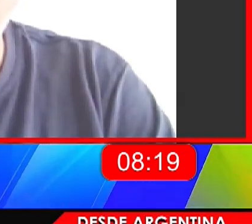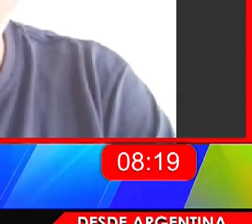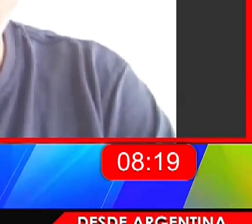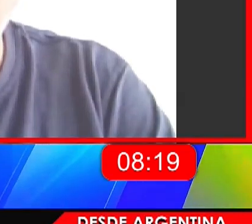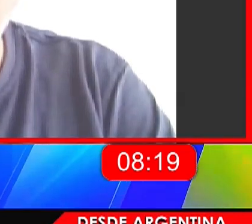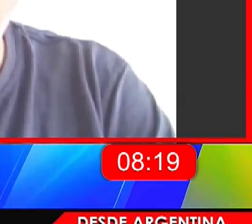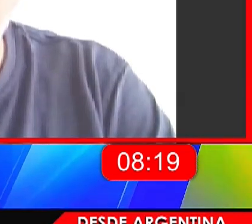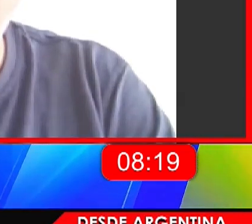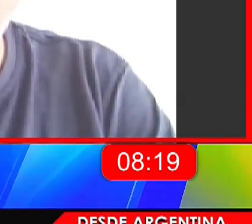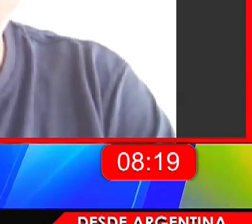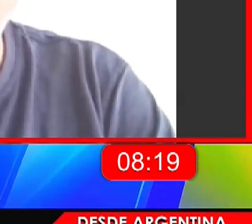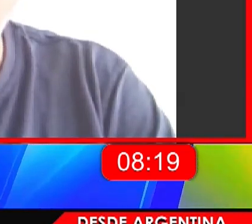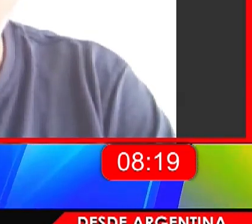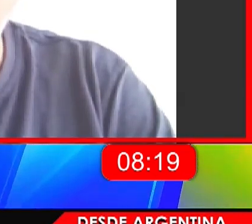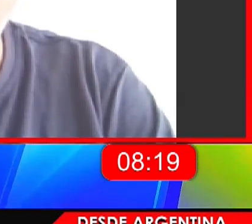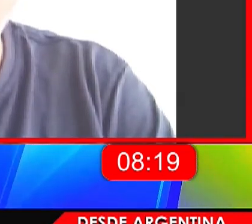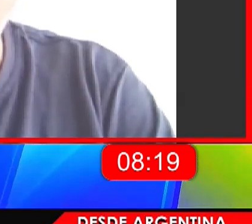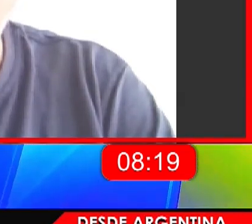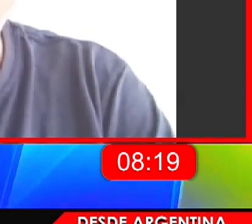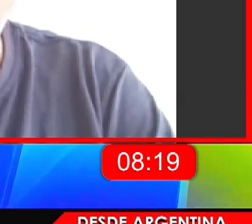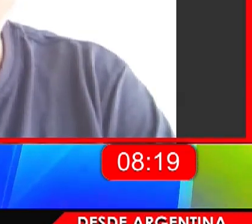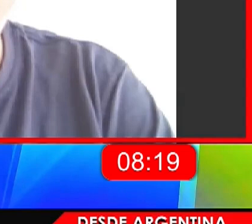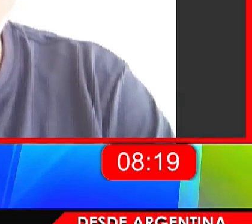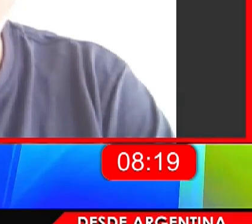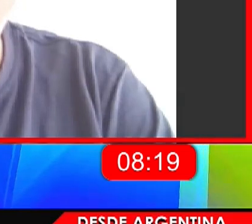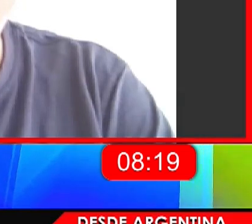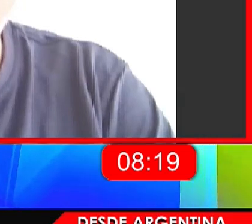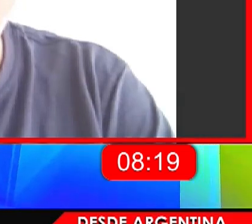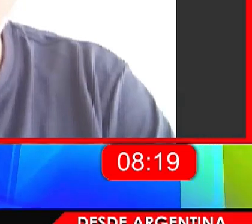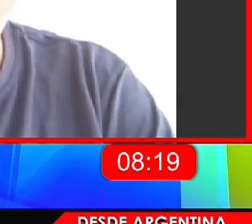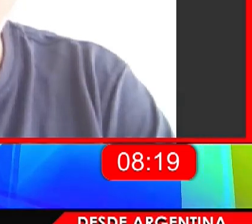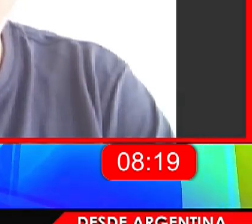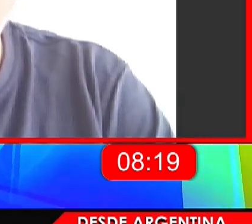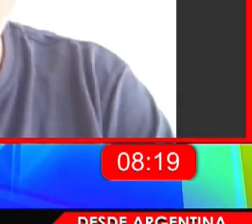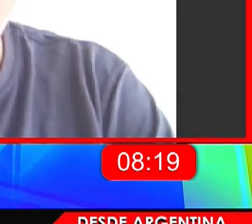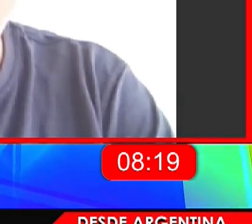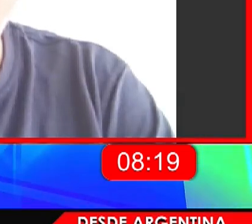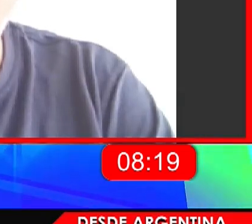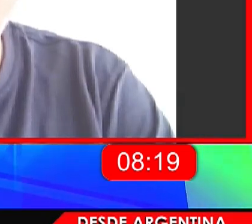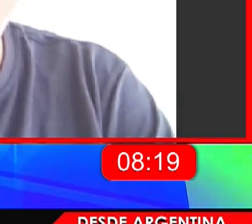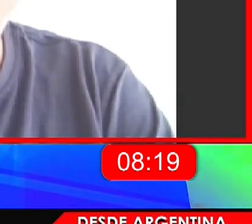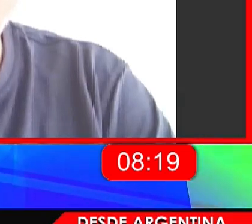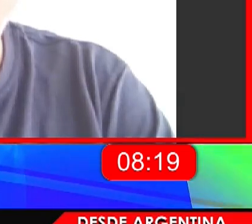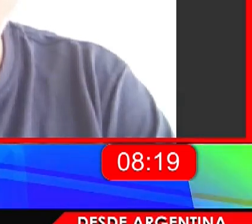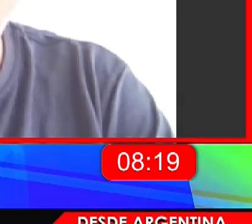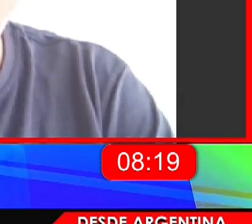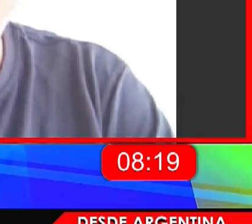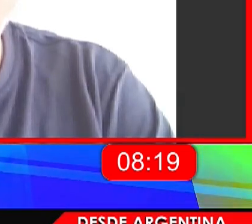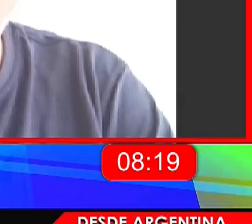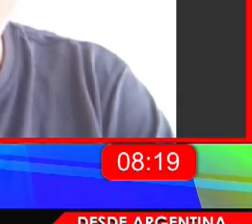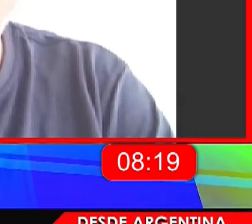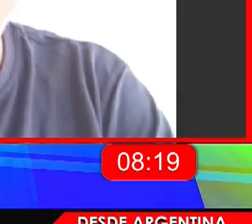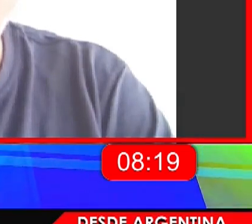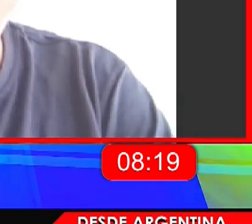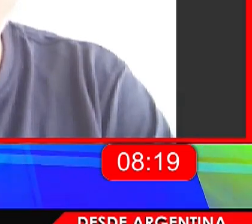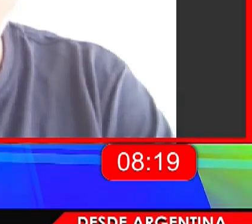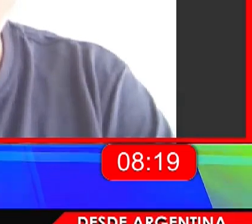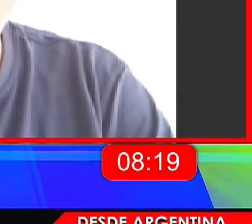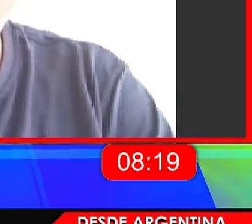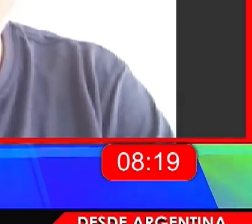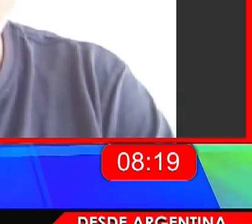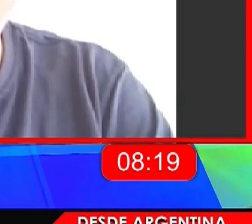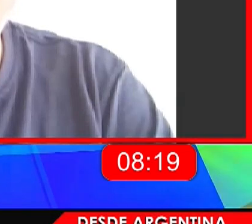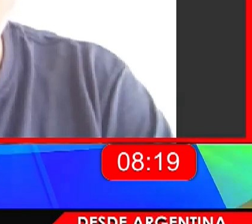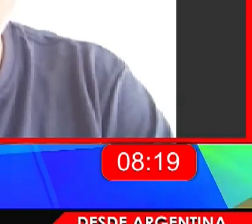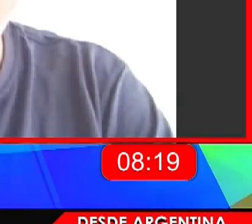en contra del nepotismo. Aquí una autoridad no puede tener a ningún familiar contratando con el Estado, ni tampoco trabajar para el Estado. Pero